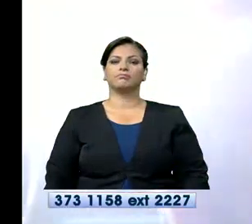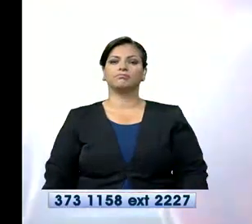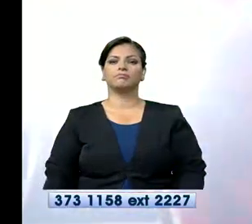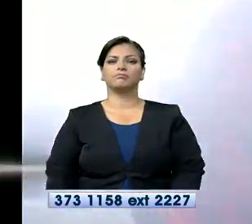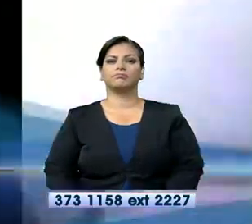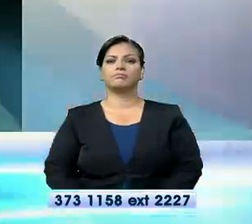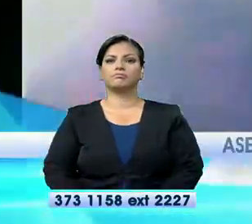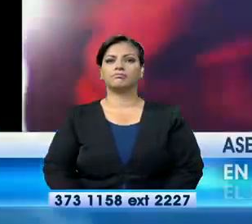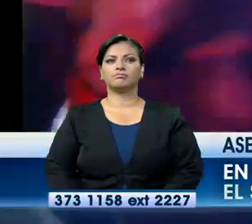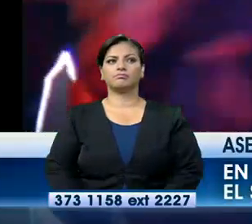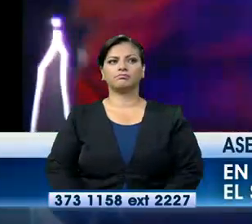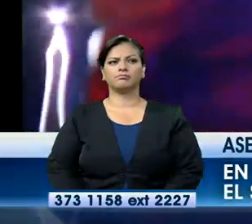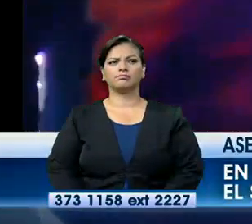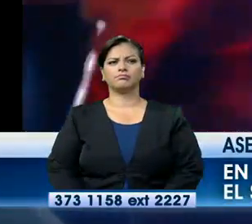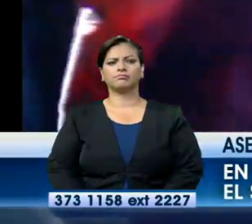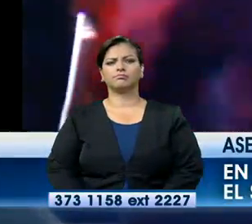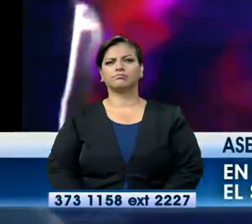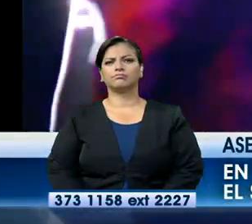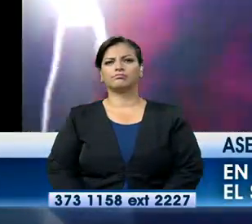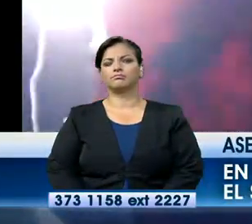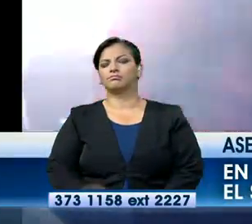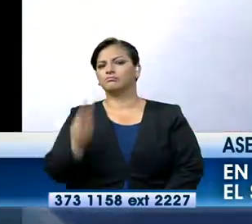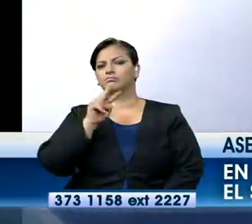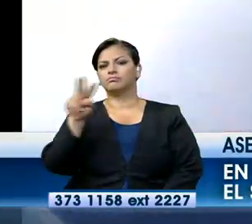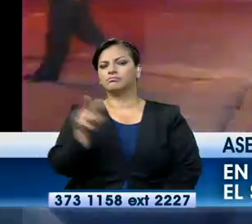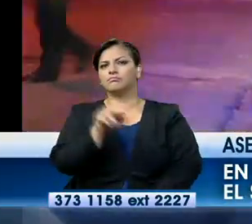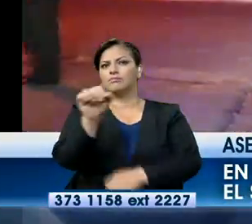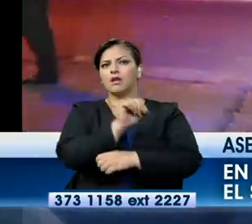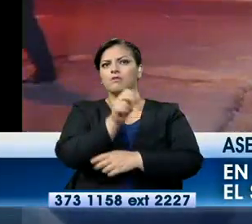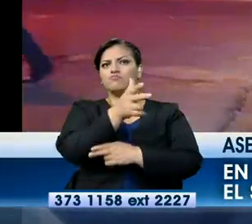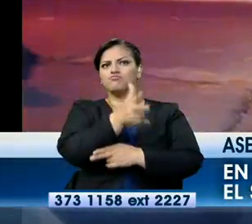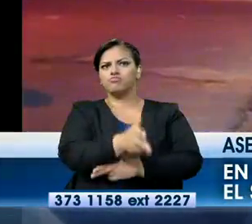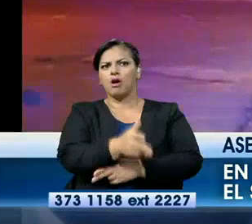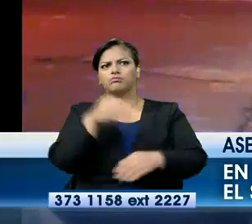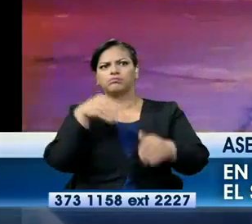Los ejecutaron de un disparo dentro de este auto.